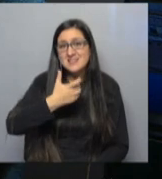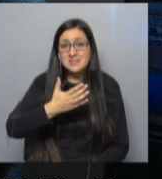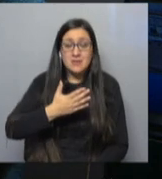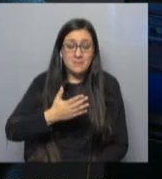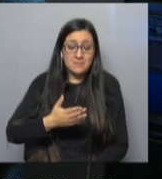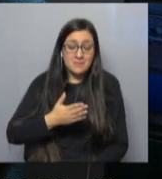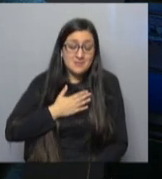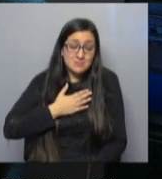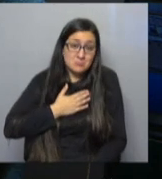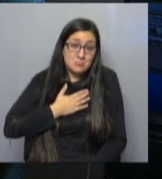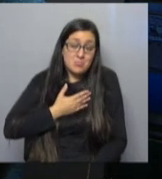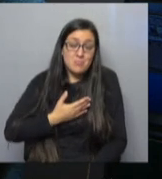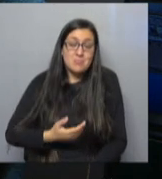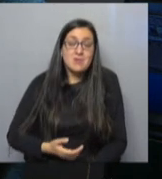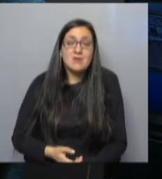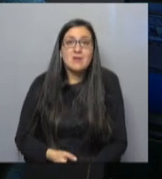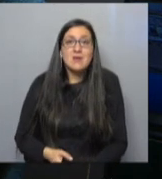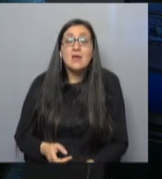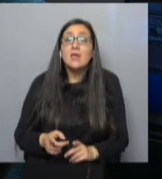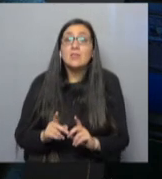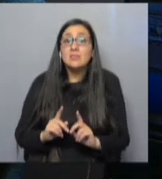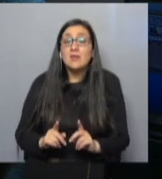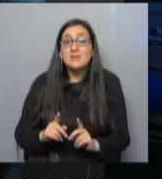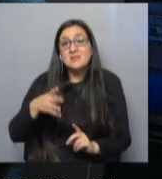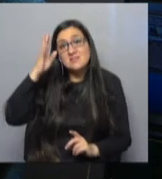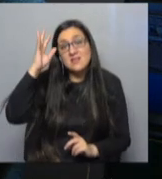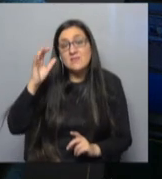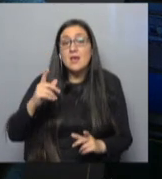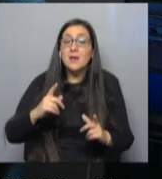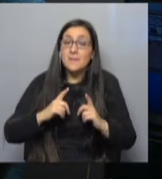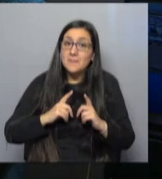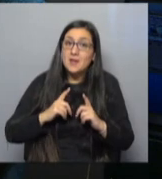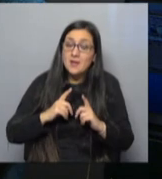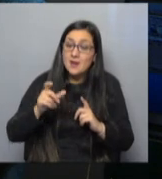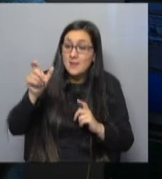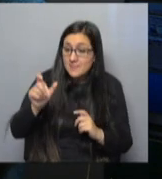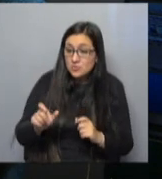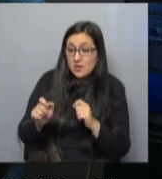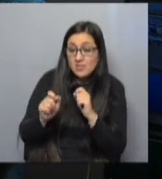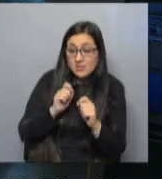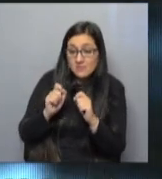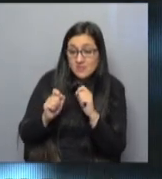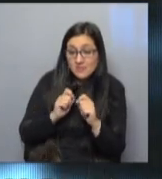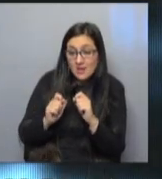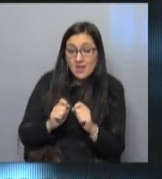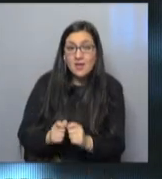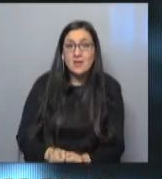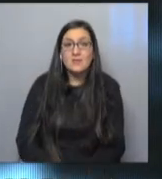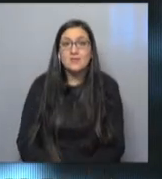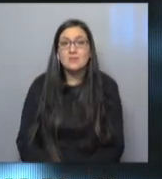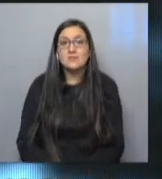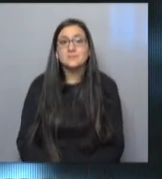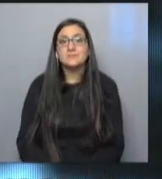sabía esperar al entrevistado y dar rodeos menos ingenuos de lo que